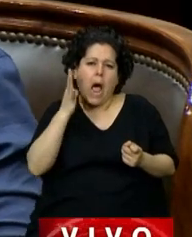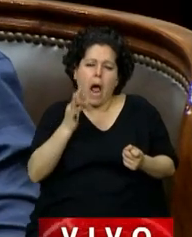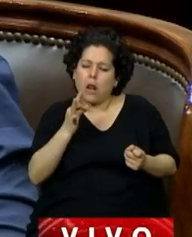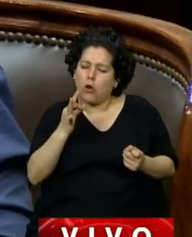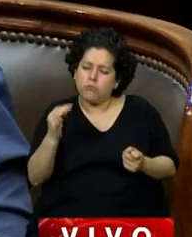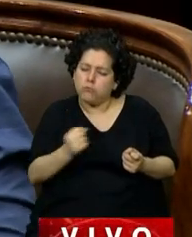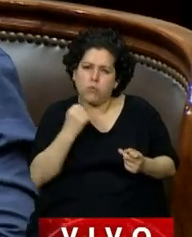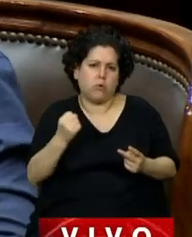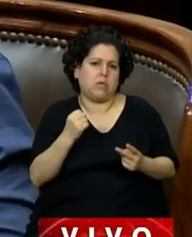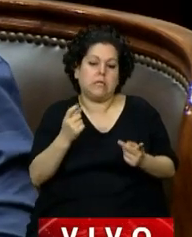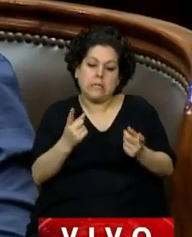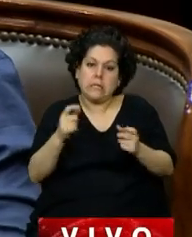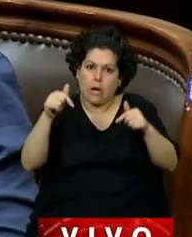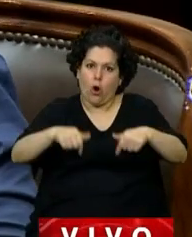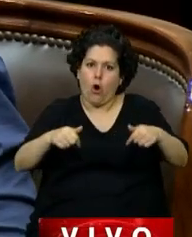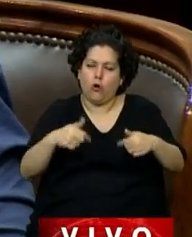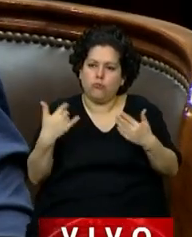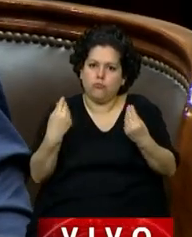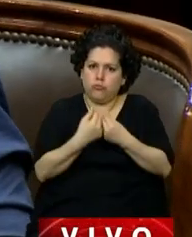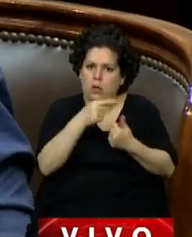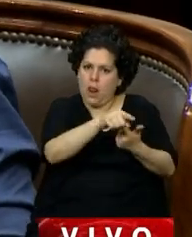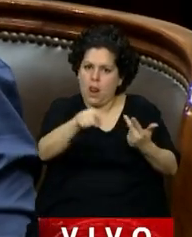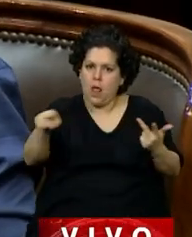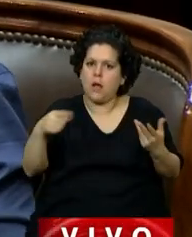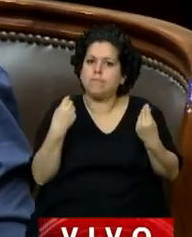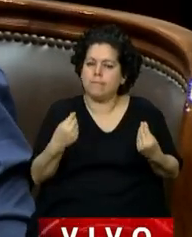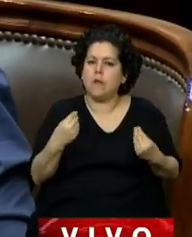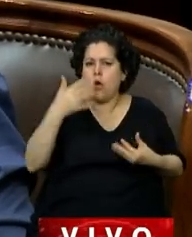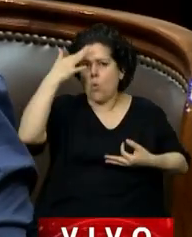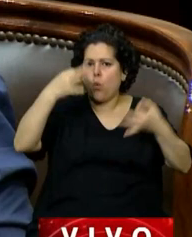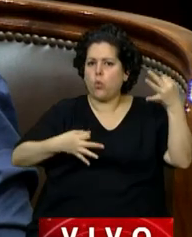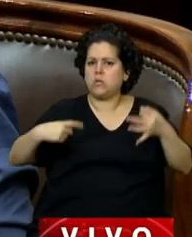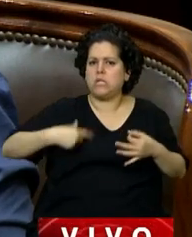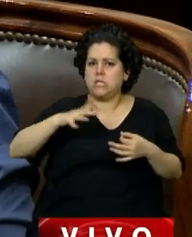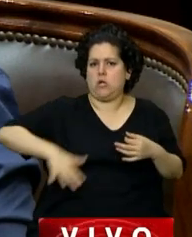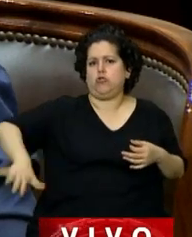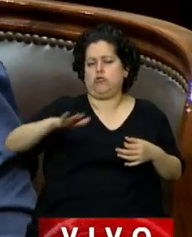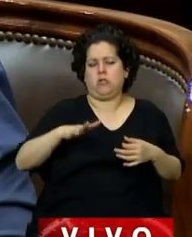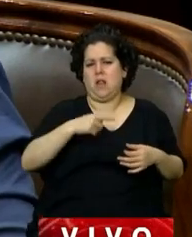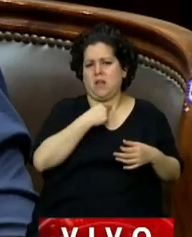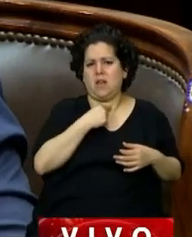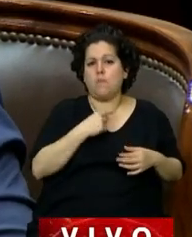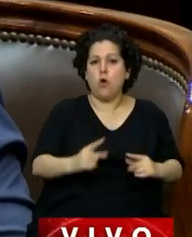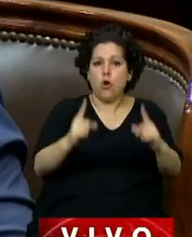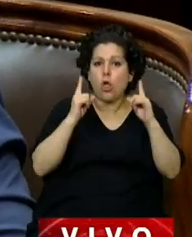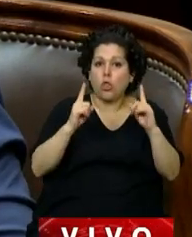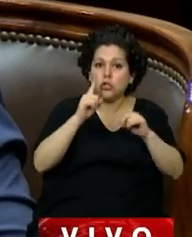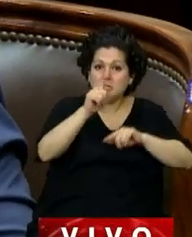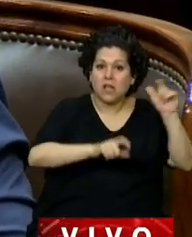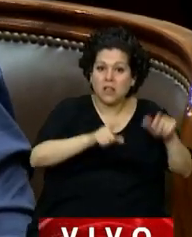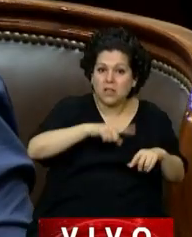que se utiliza mucho y se aplica muy poco en mi provincia con justicia social los docentes